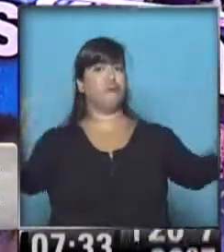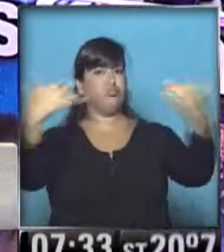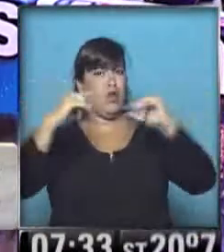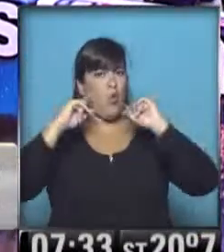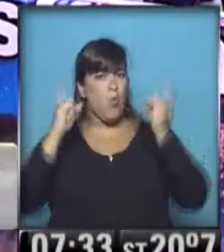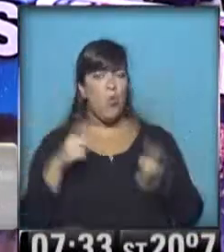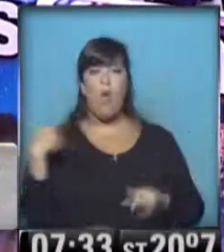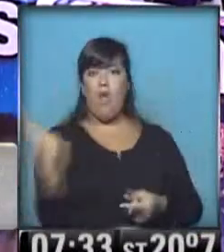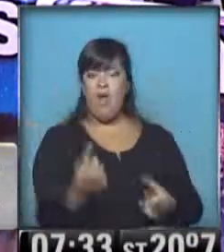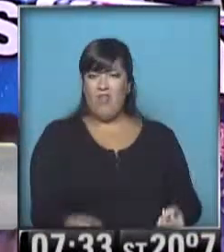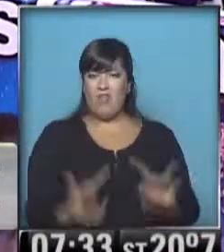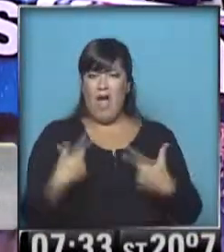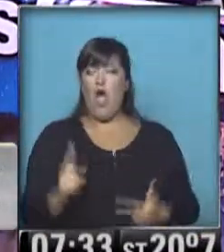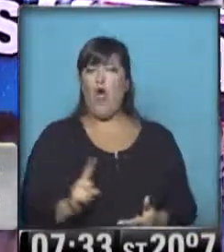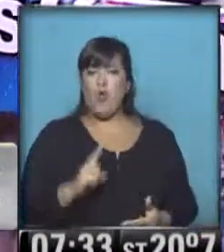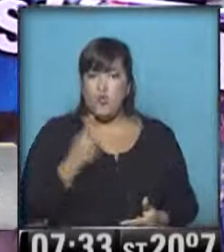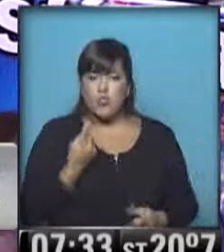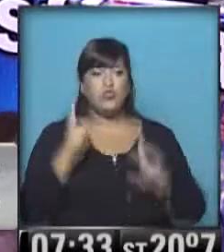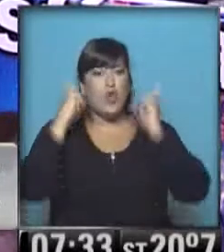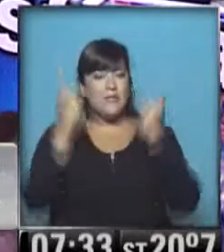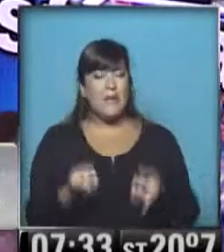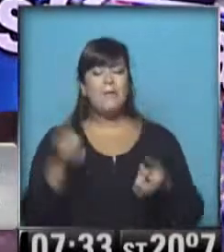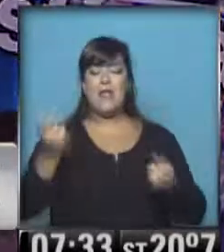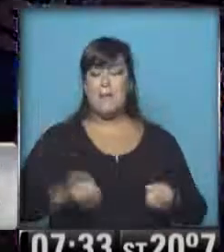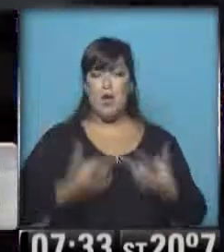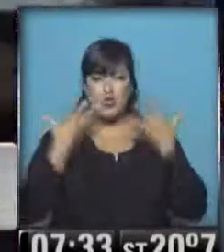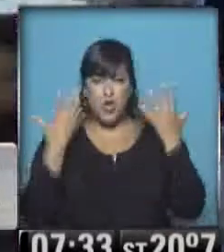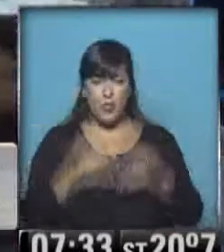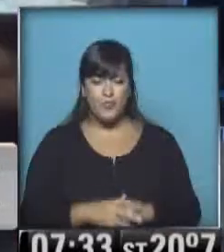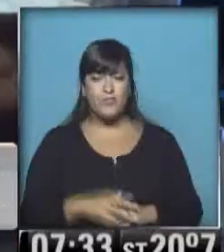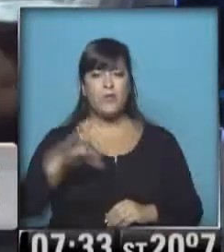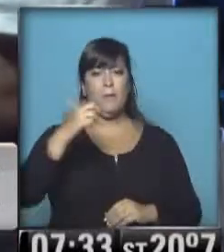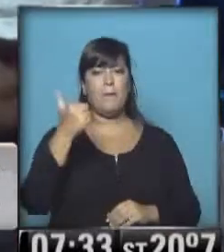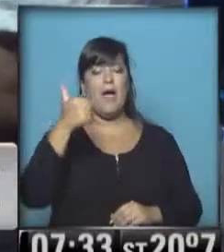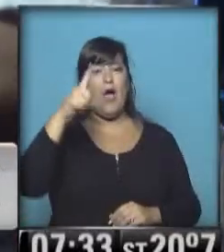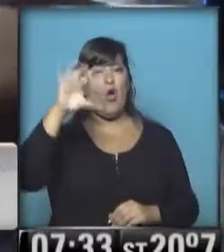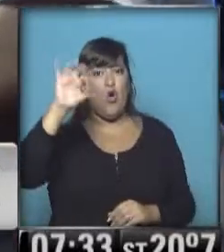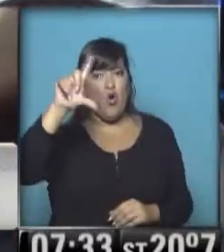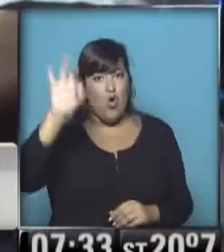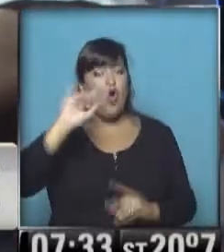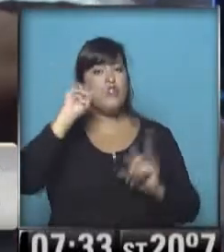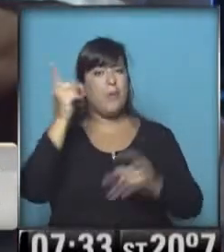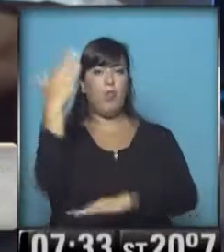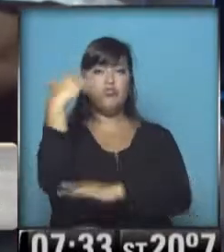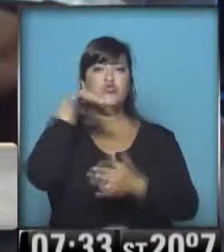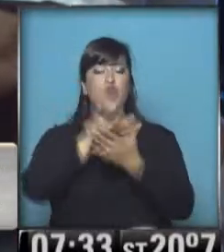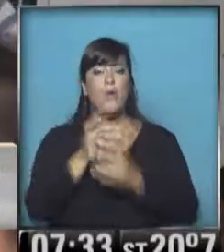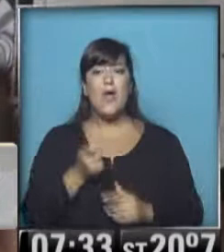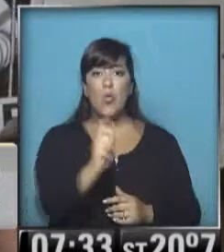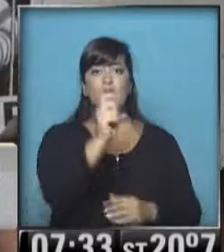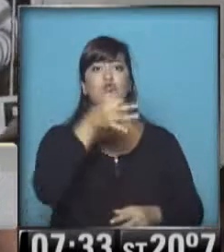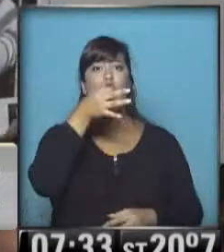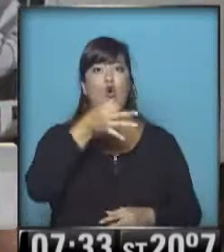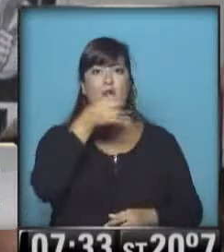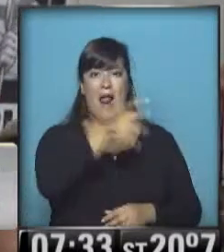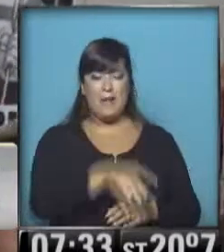llena de orgullo y nos llena de emoción. Paolo Menghini también se refirió al juicio oral.